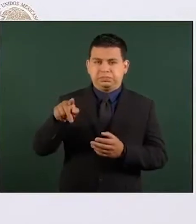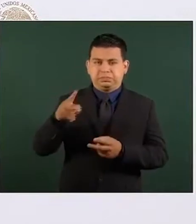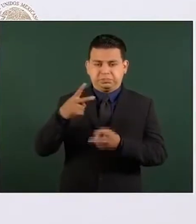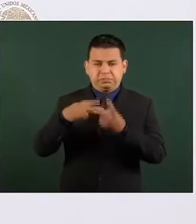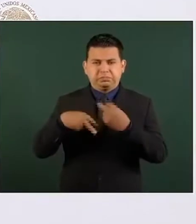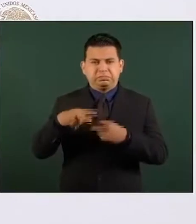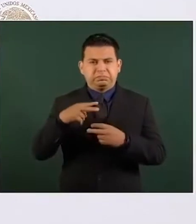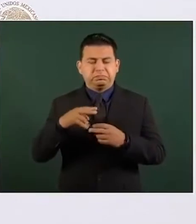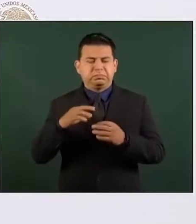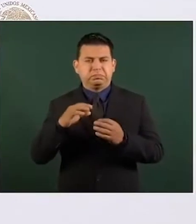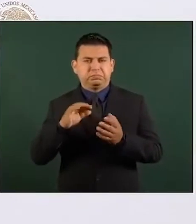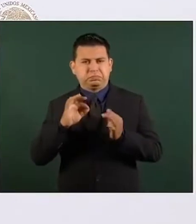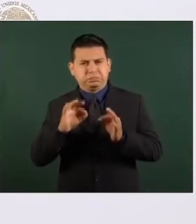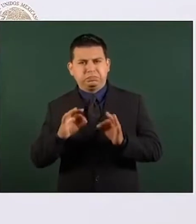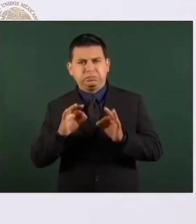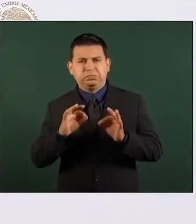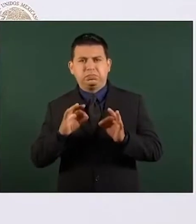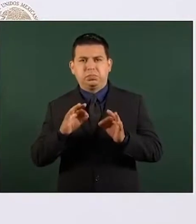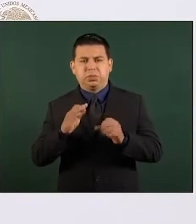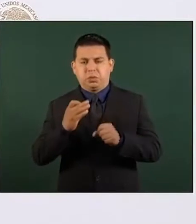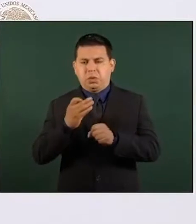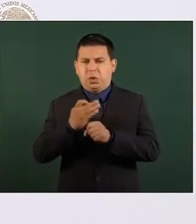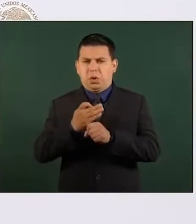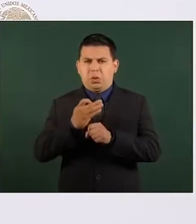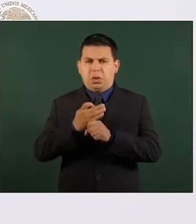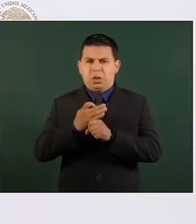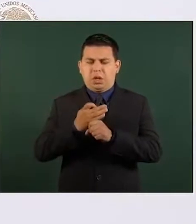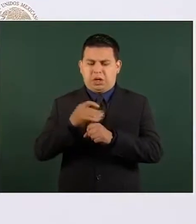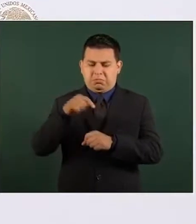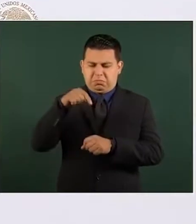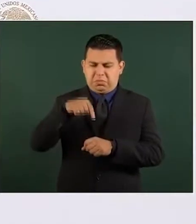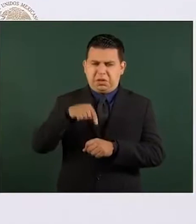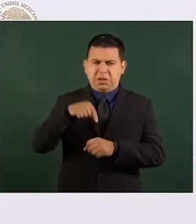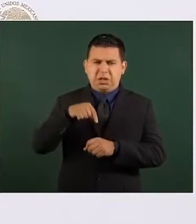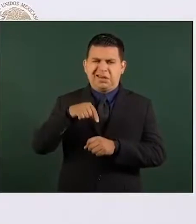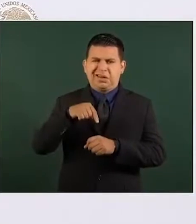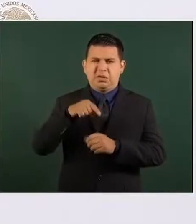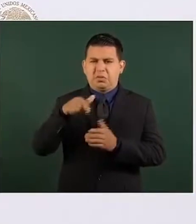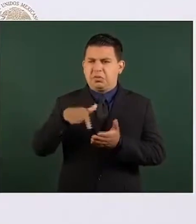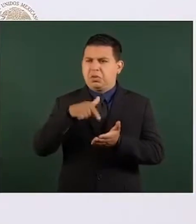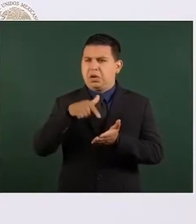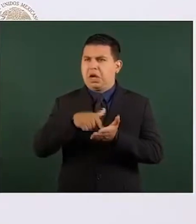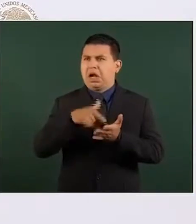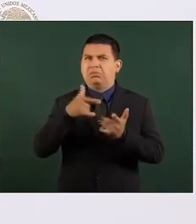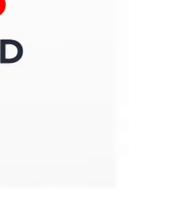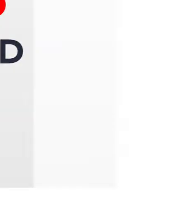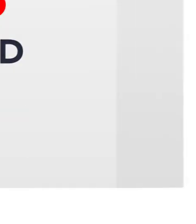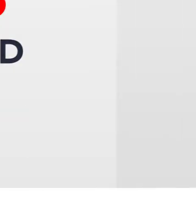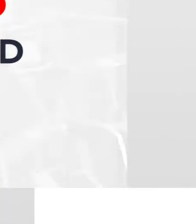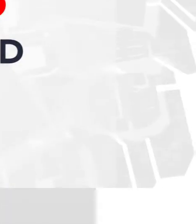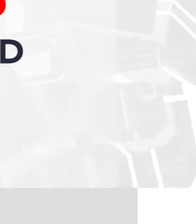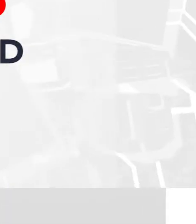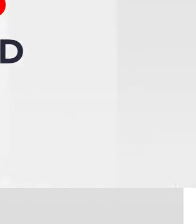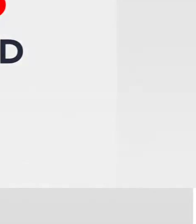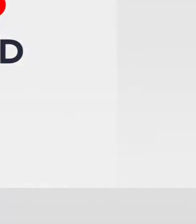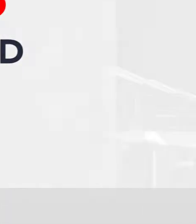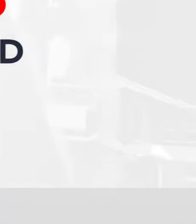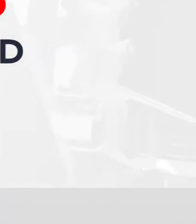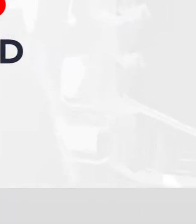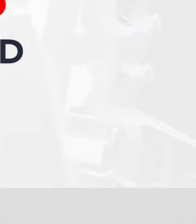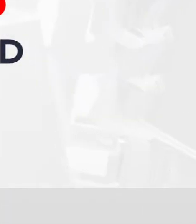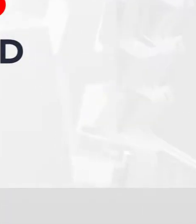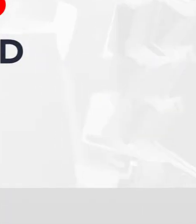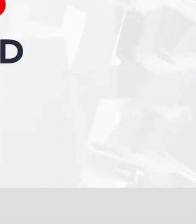el presidente de méxico andrés manuel lópez obrador este fin de semana en su gira de trabajo por oaxaca llevó a cabo la presentación del plan de